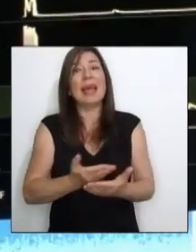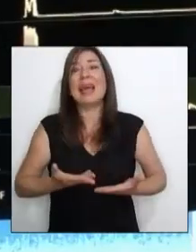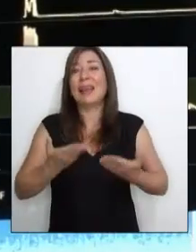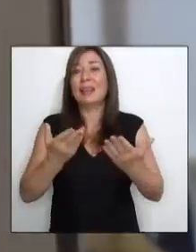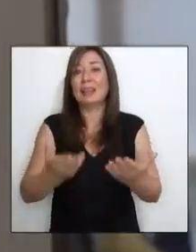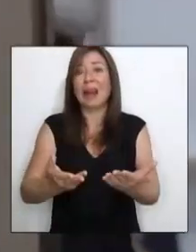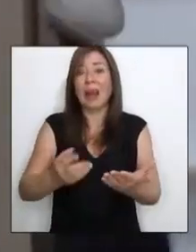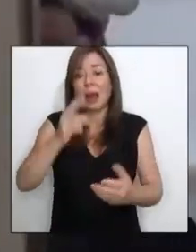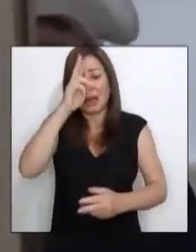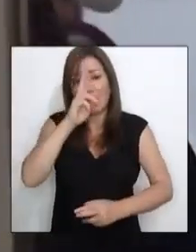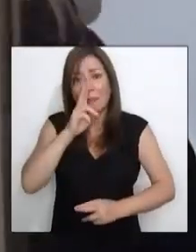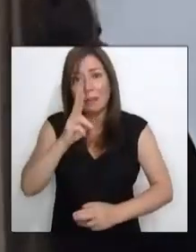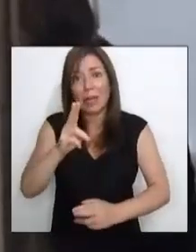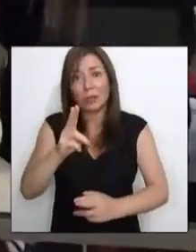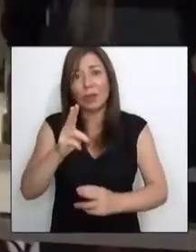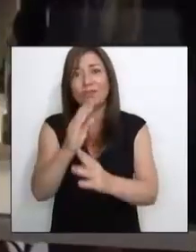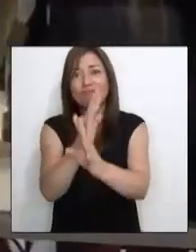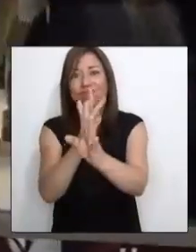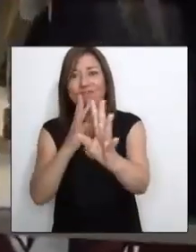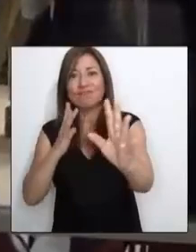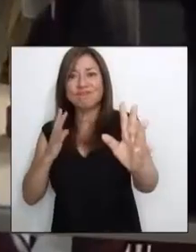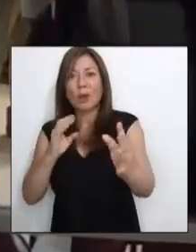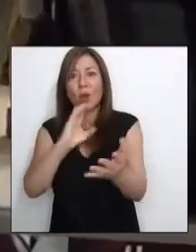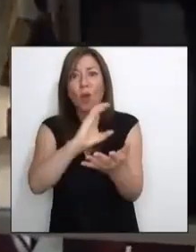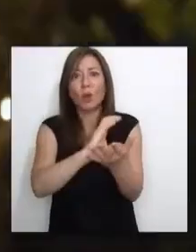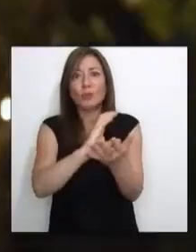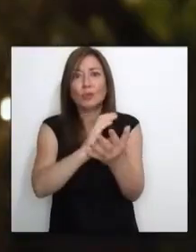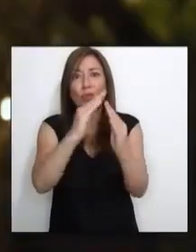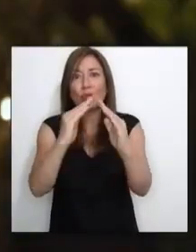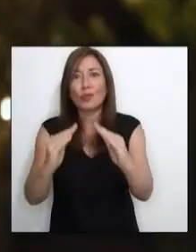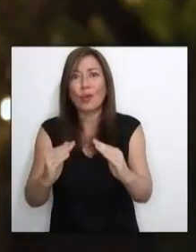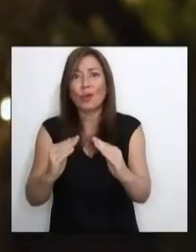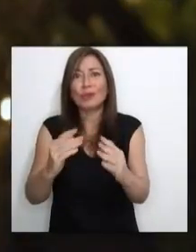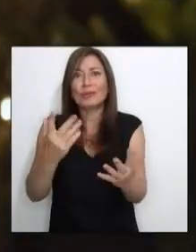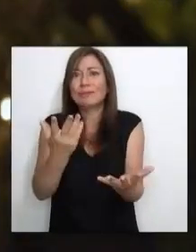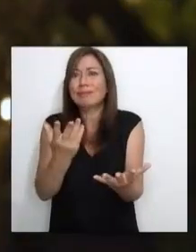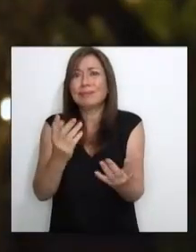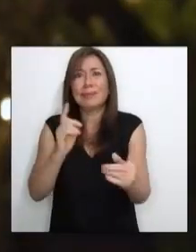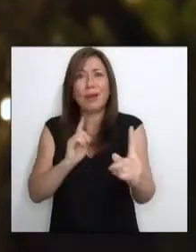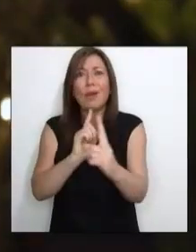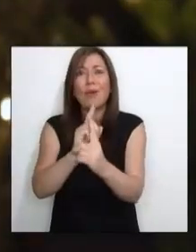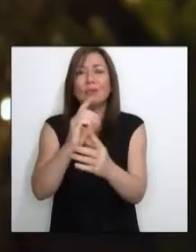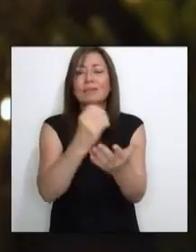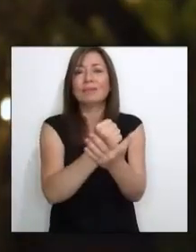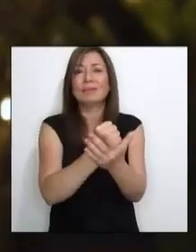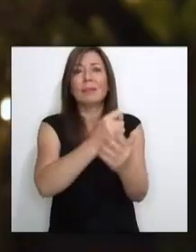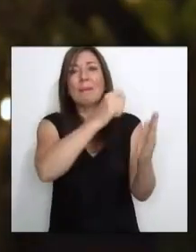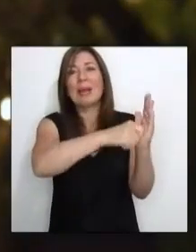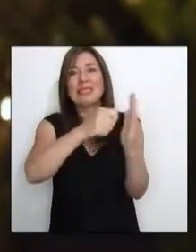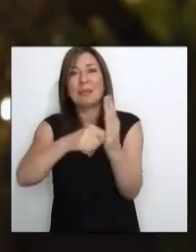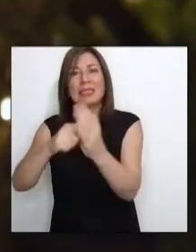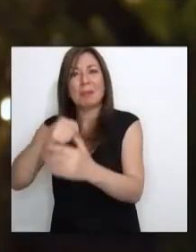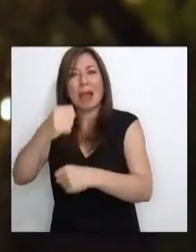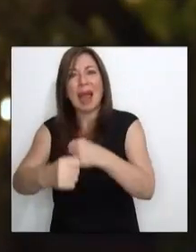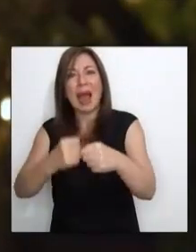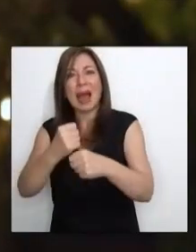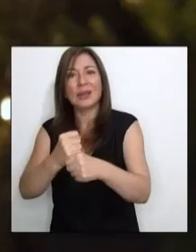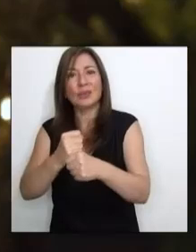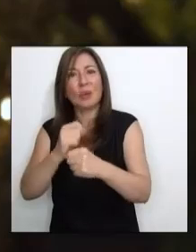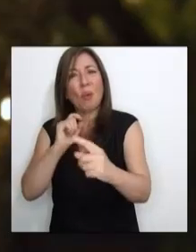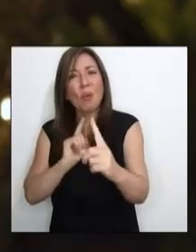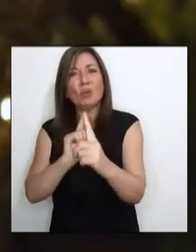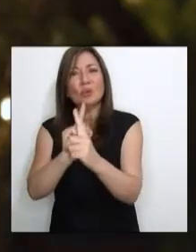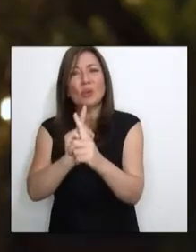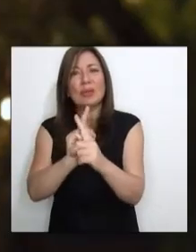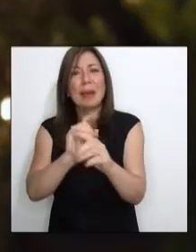de dignidad. Largas esperas en los consultorios para conseguir una atención. Meses y hasta años para